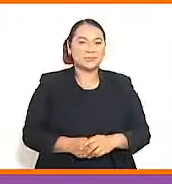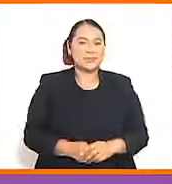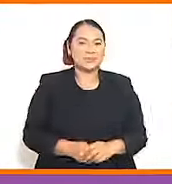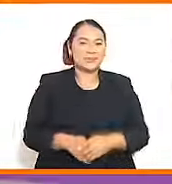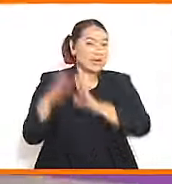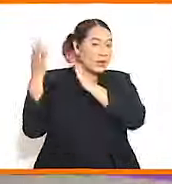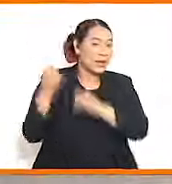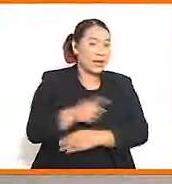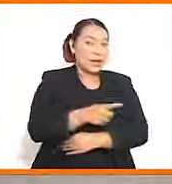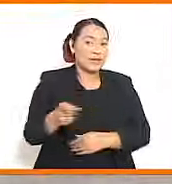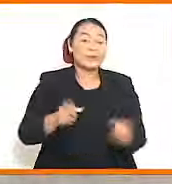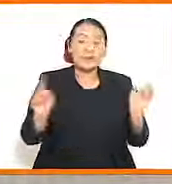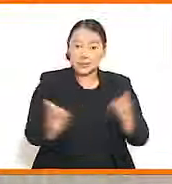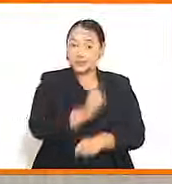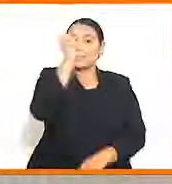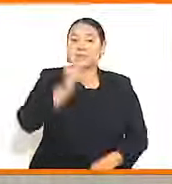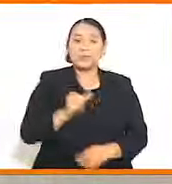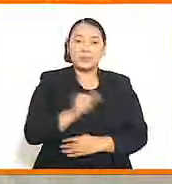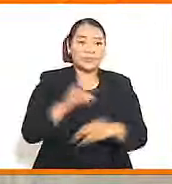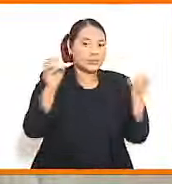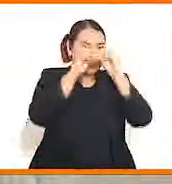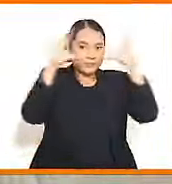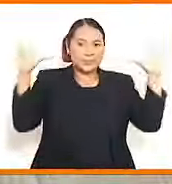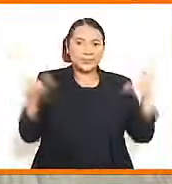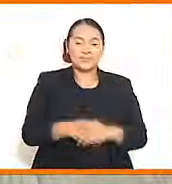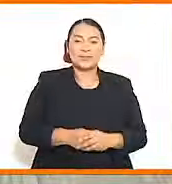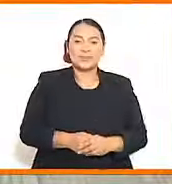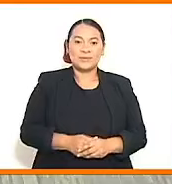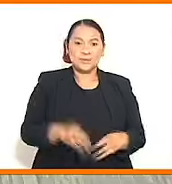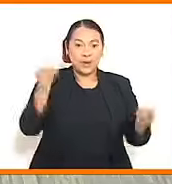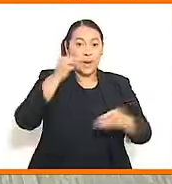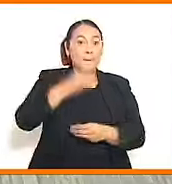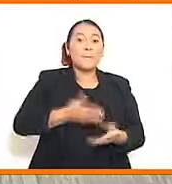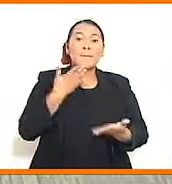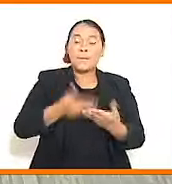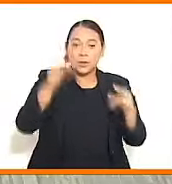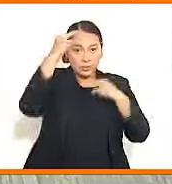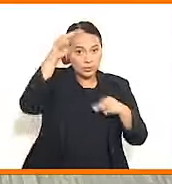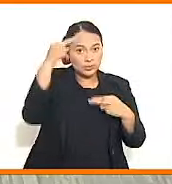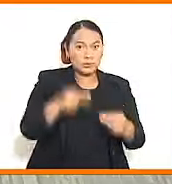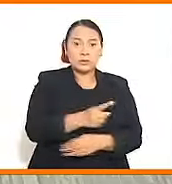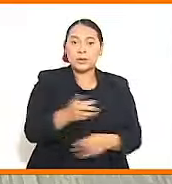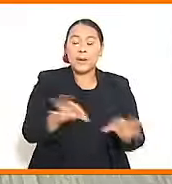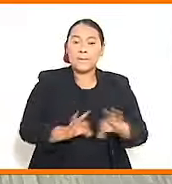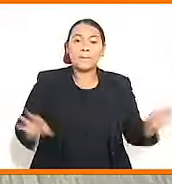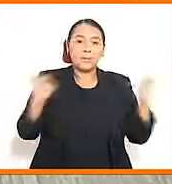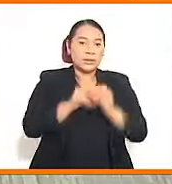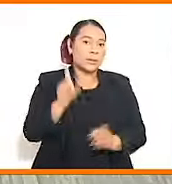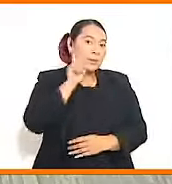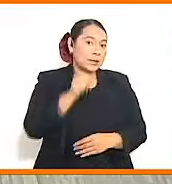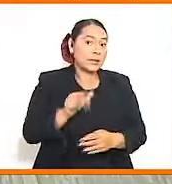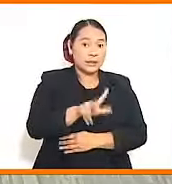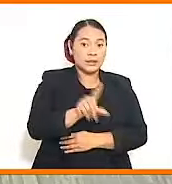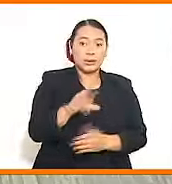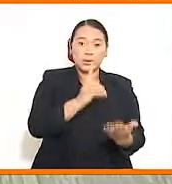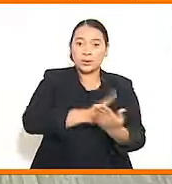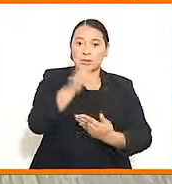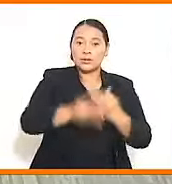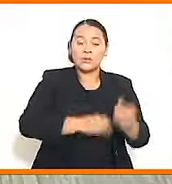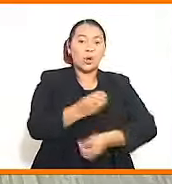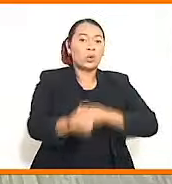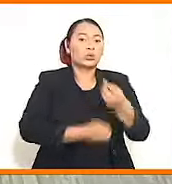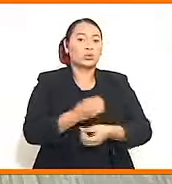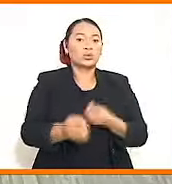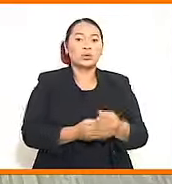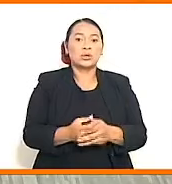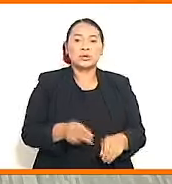formes parte de nuestros ganadores para esta mañana. Y tenemos un mensaje muy importante para vos, y es que mañana 31 de diciembre, nuestros sorteos se estarán transmitiendo